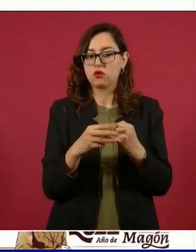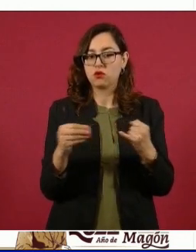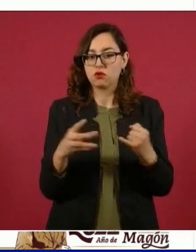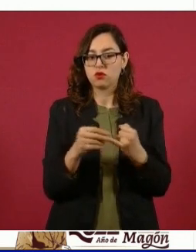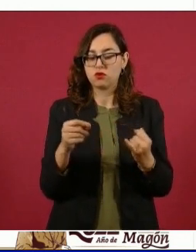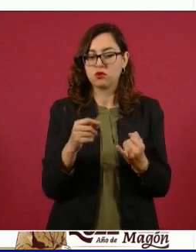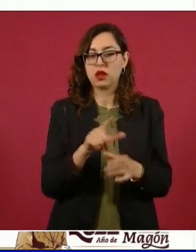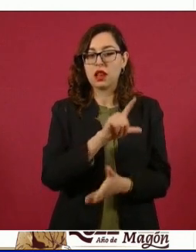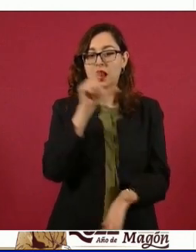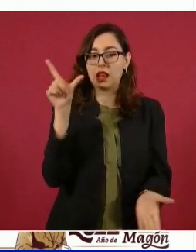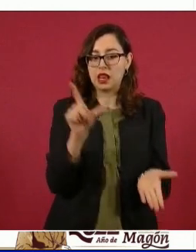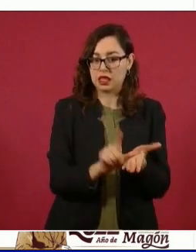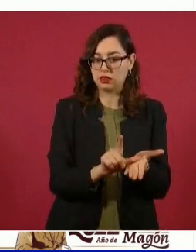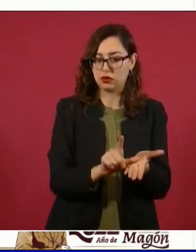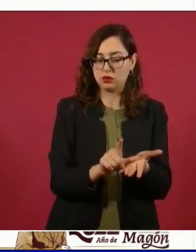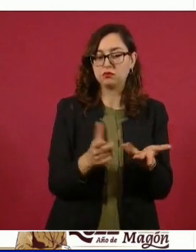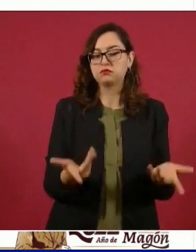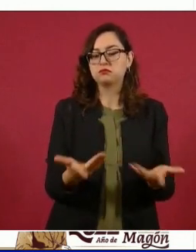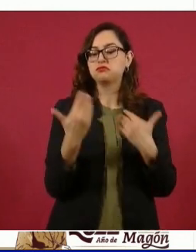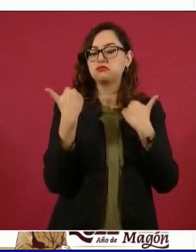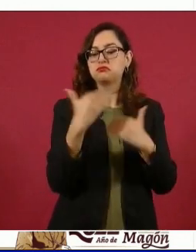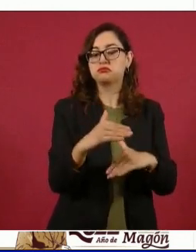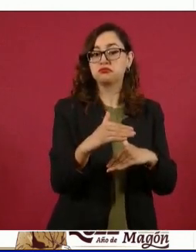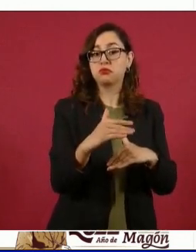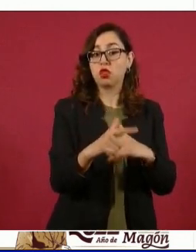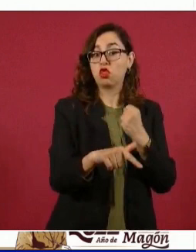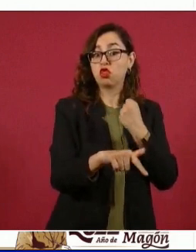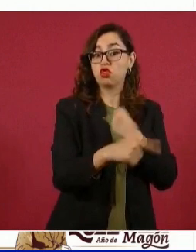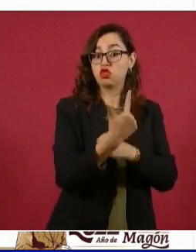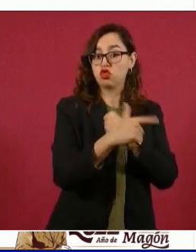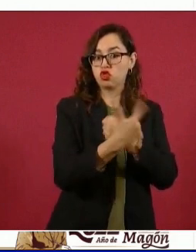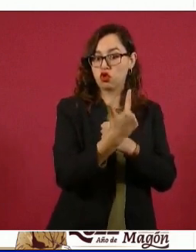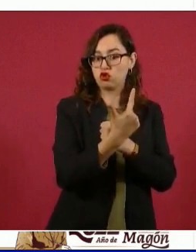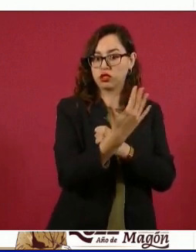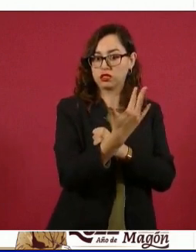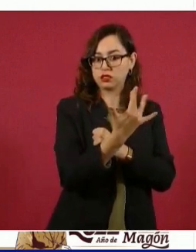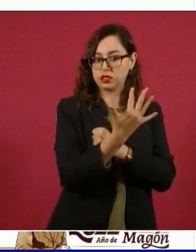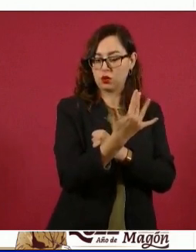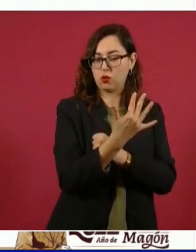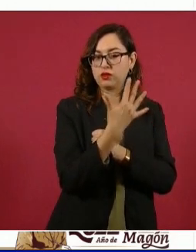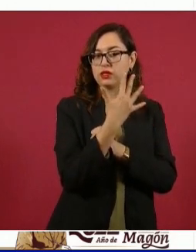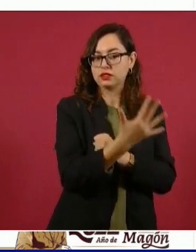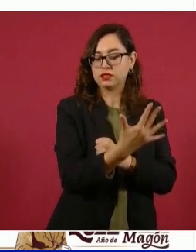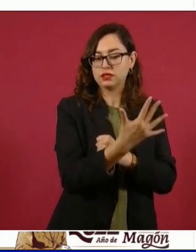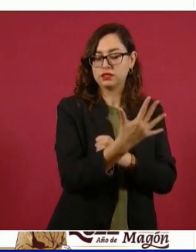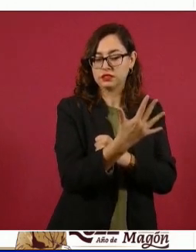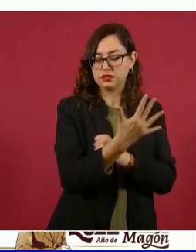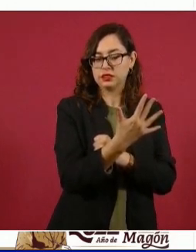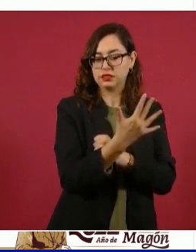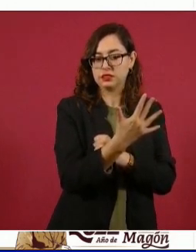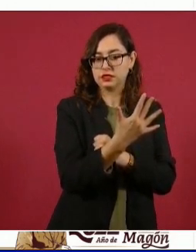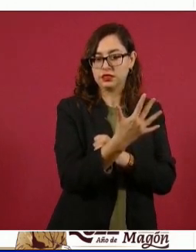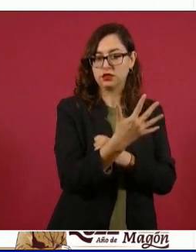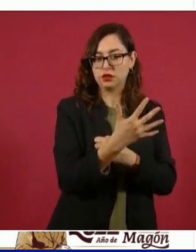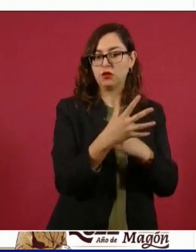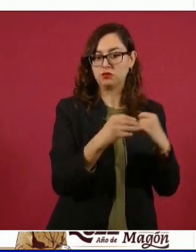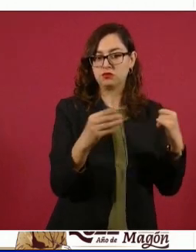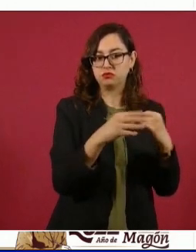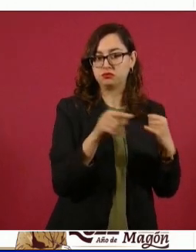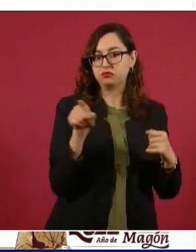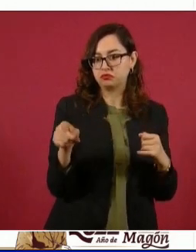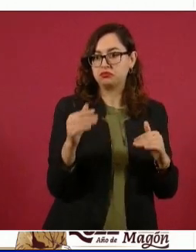centavos el litro, cuando el precio máximo es de 12 pesos con 55